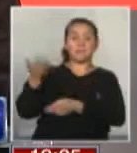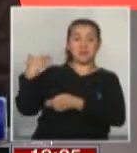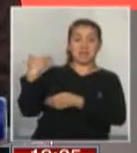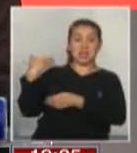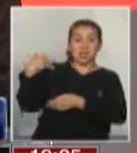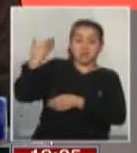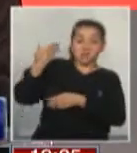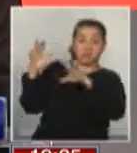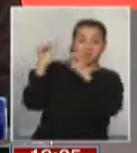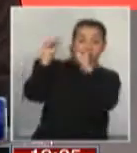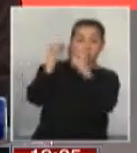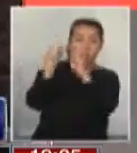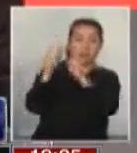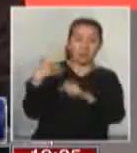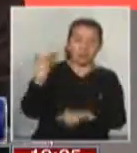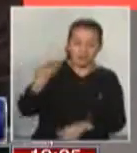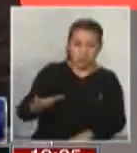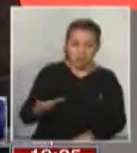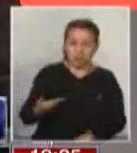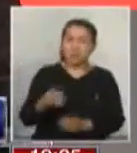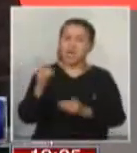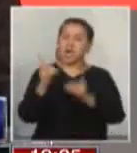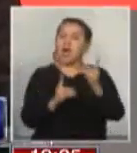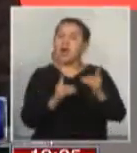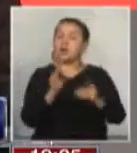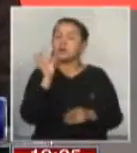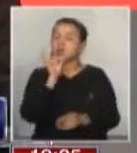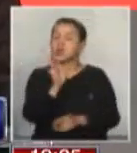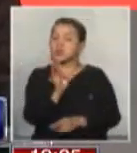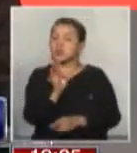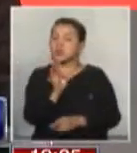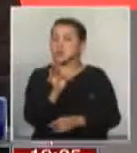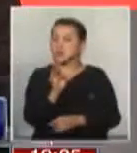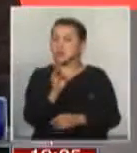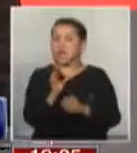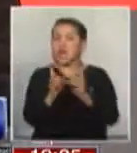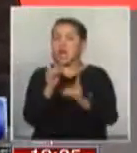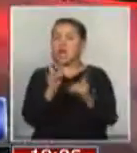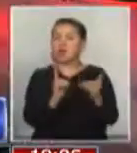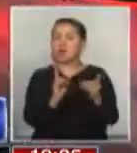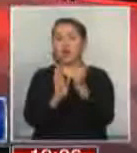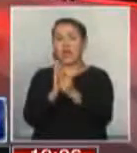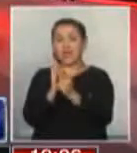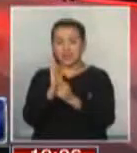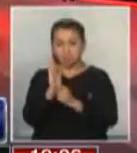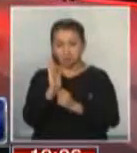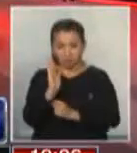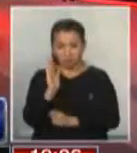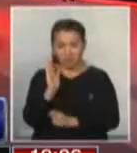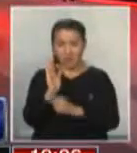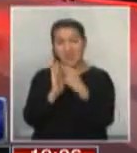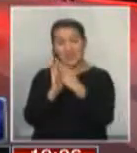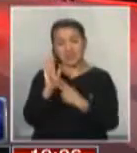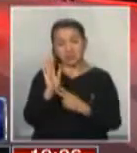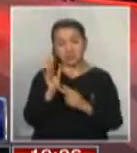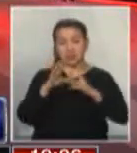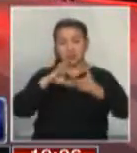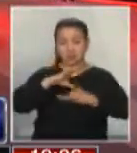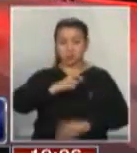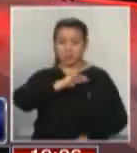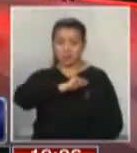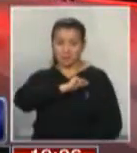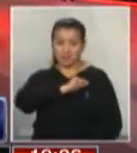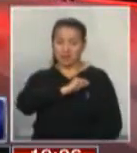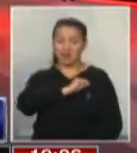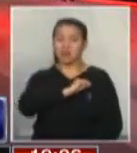algo yo diría que hay quienes dicen hay muchos escritores directores en el mundo hispánico sobre todo que